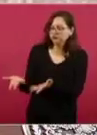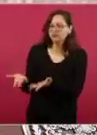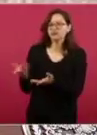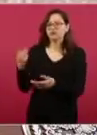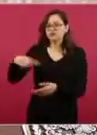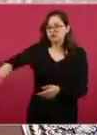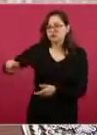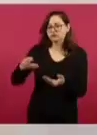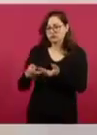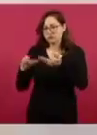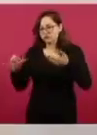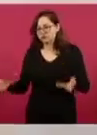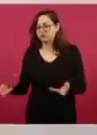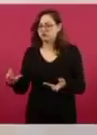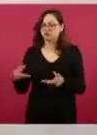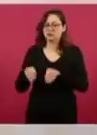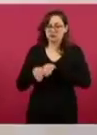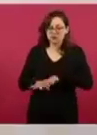fertilizantes gratuitos